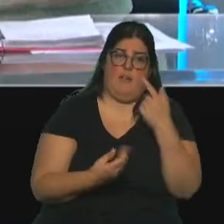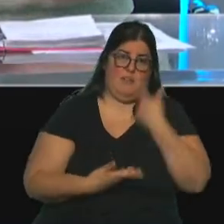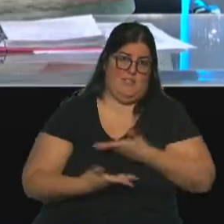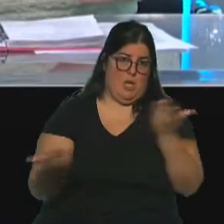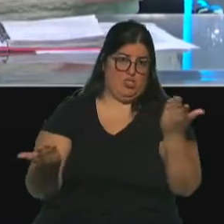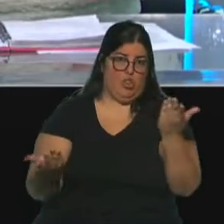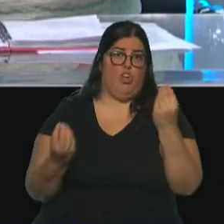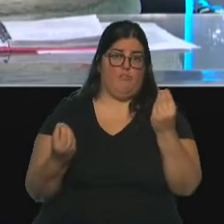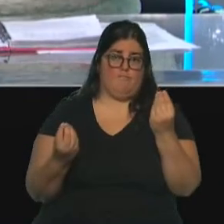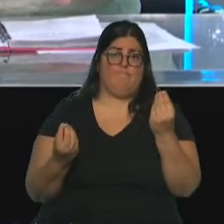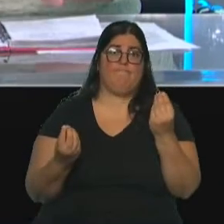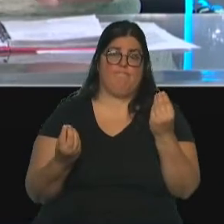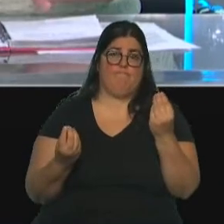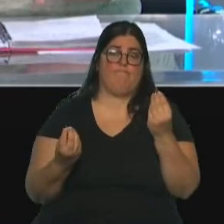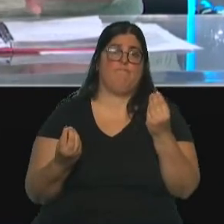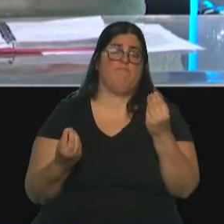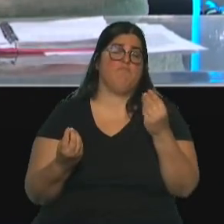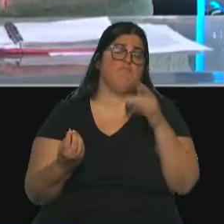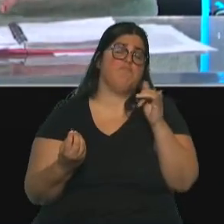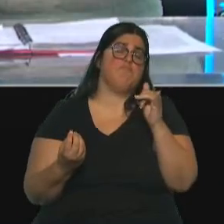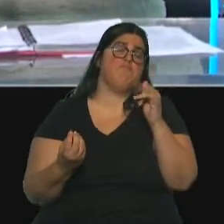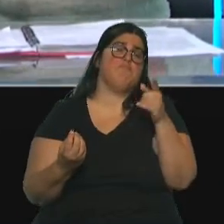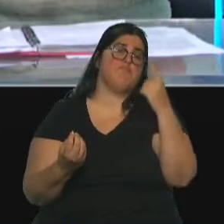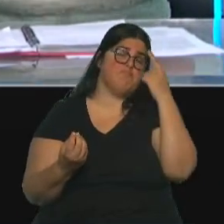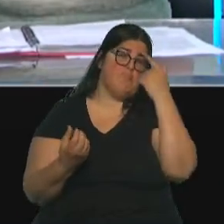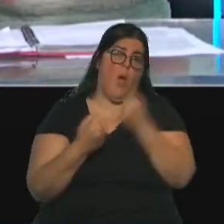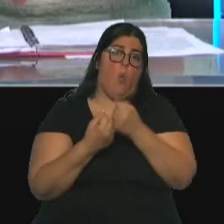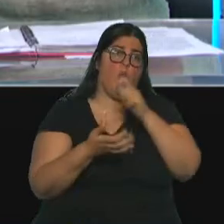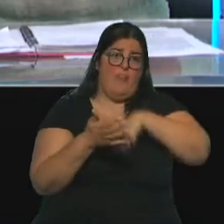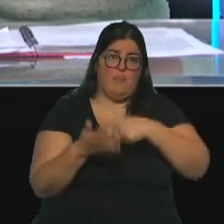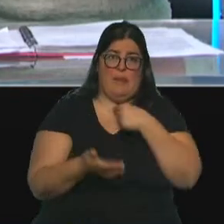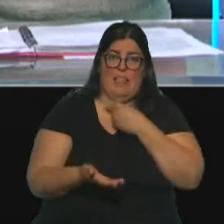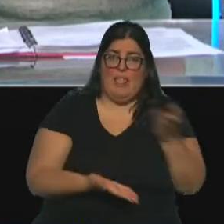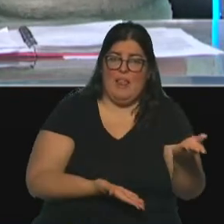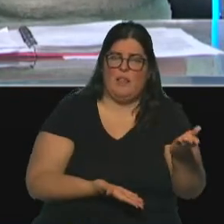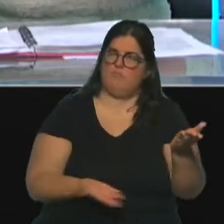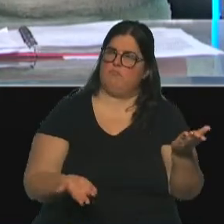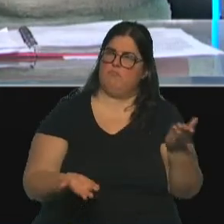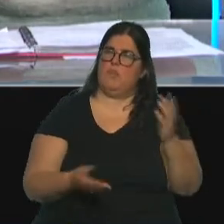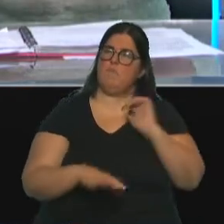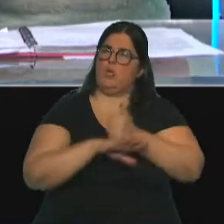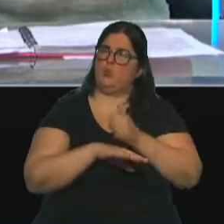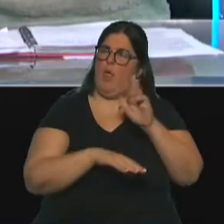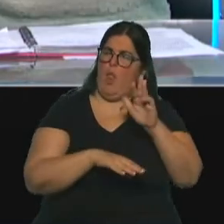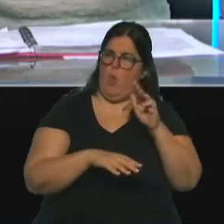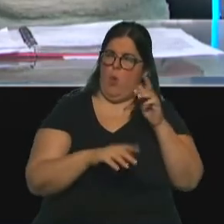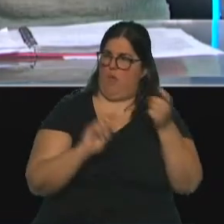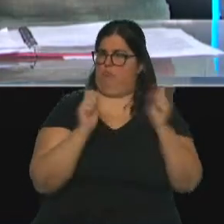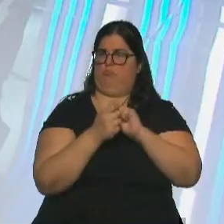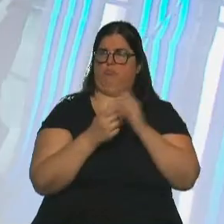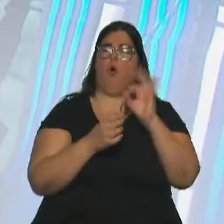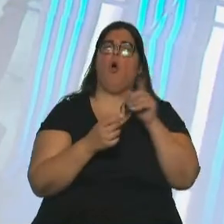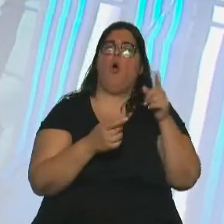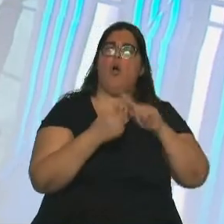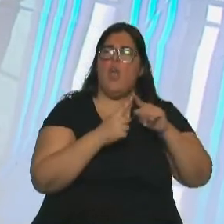mostró de acuerdo con firmar este tratado. Entonces, la pregunta es, ¿qué quedó con esa postura de Lula o qué se negoció? Porque